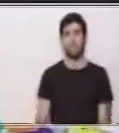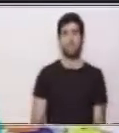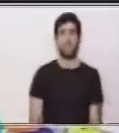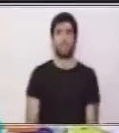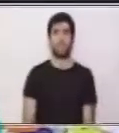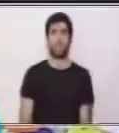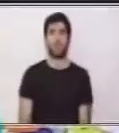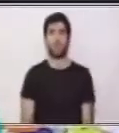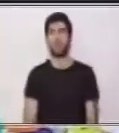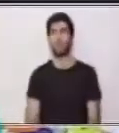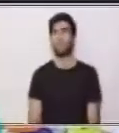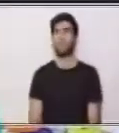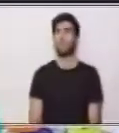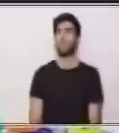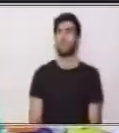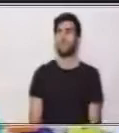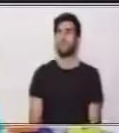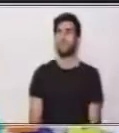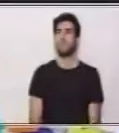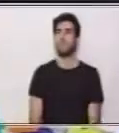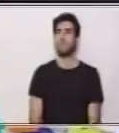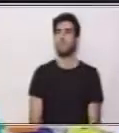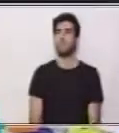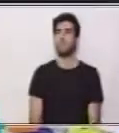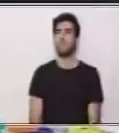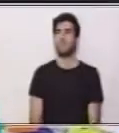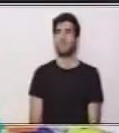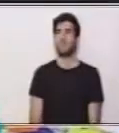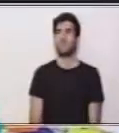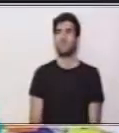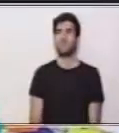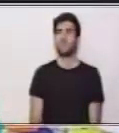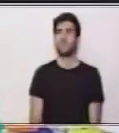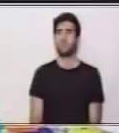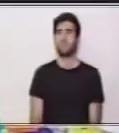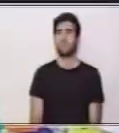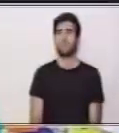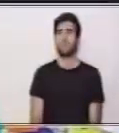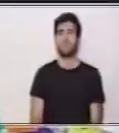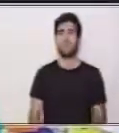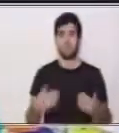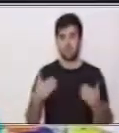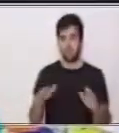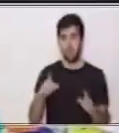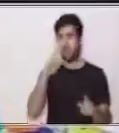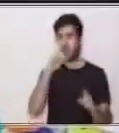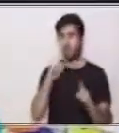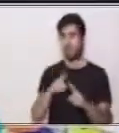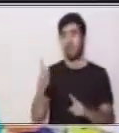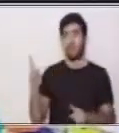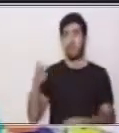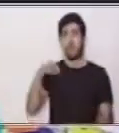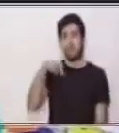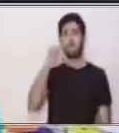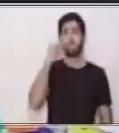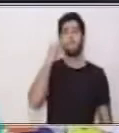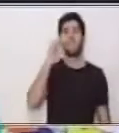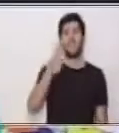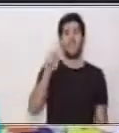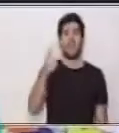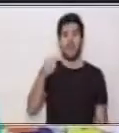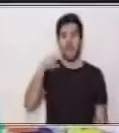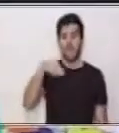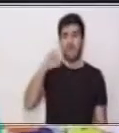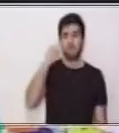de las figuras geométricas o de los sólidos geométricos tenemos también las pirámides, así que tratemos de realizar